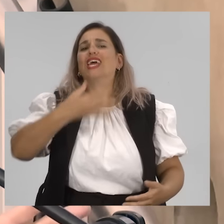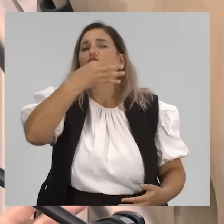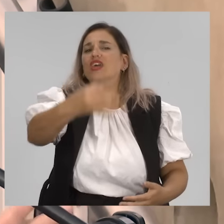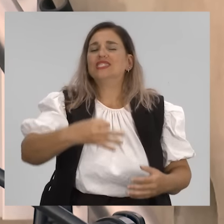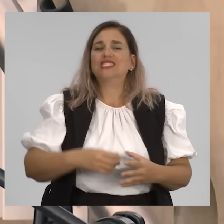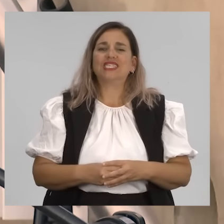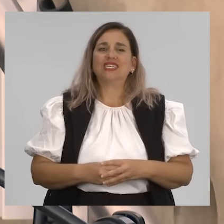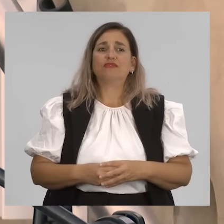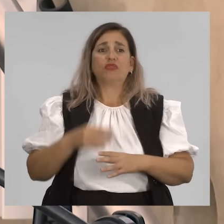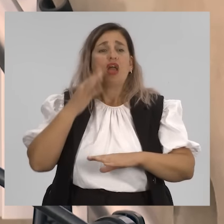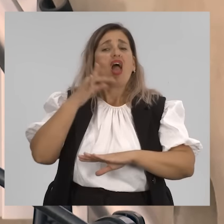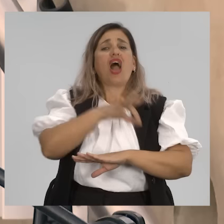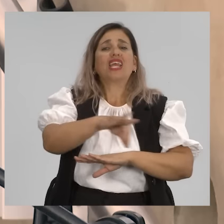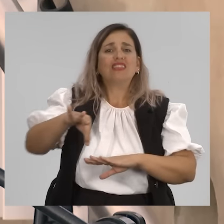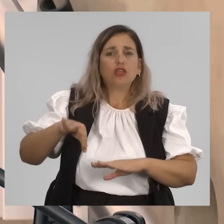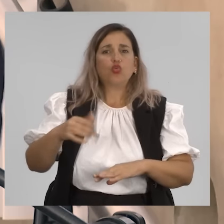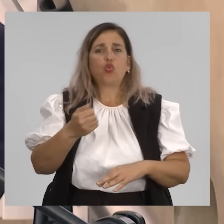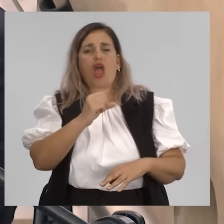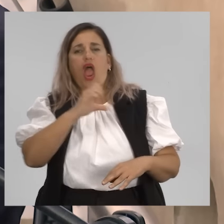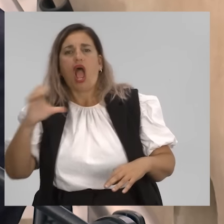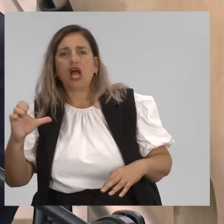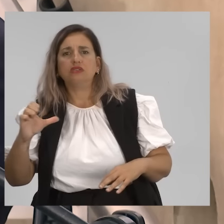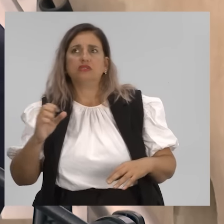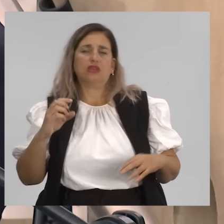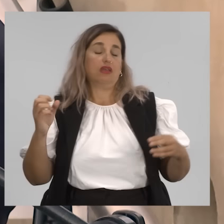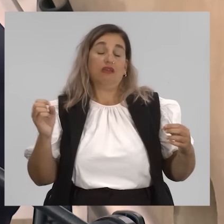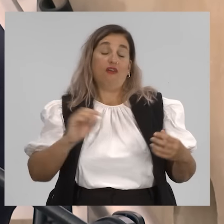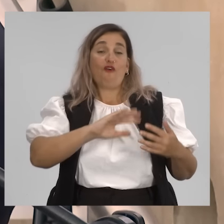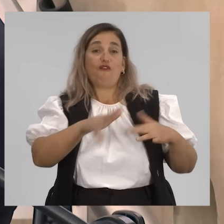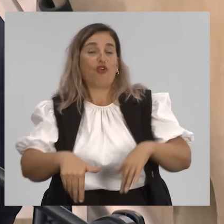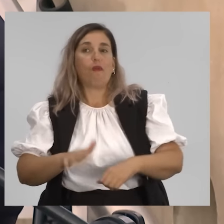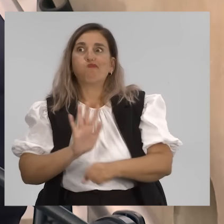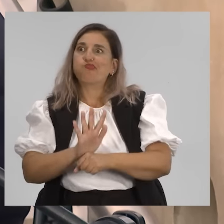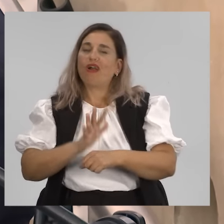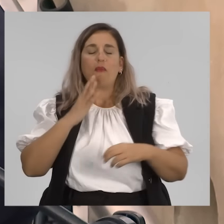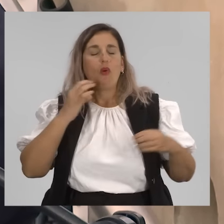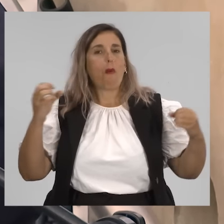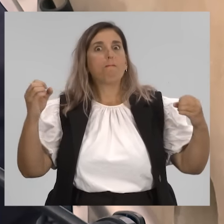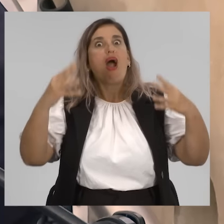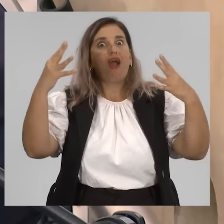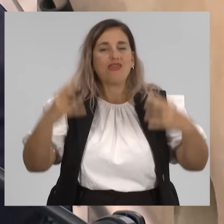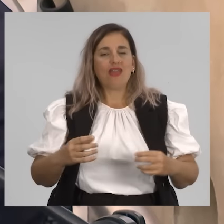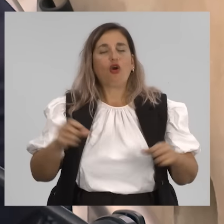Quiero destacar arquitectura de ACE hace magia,